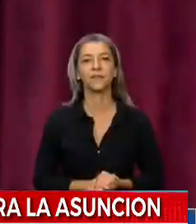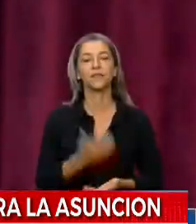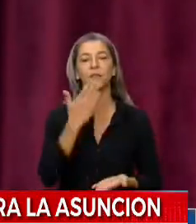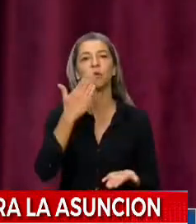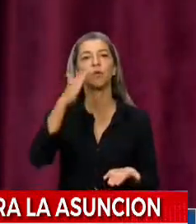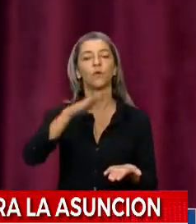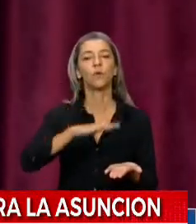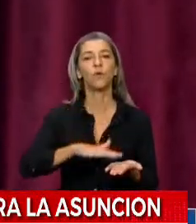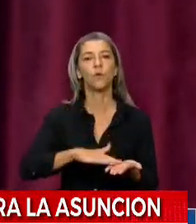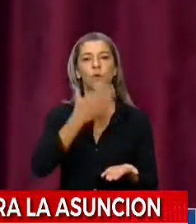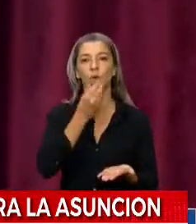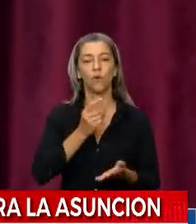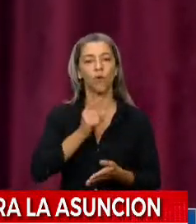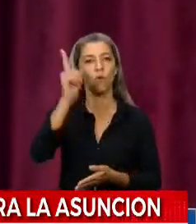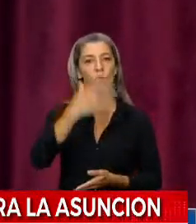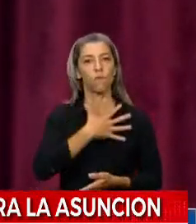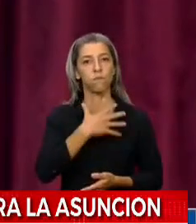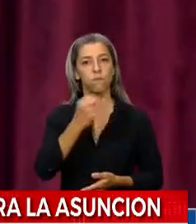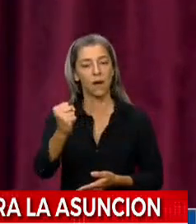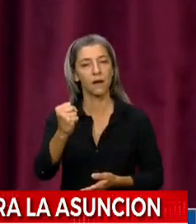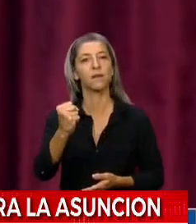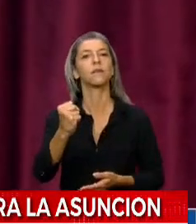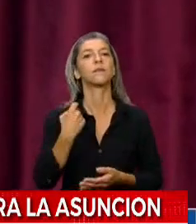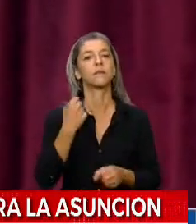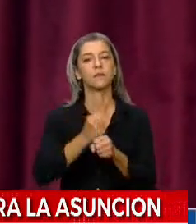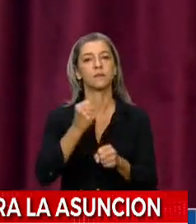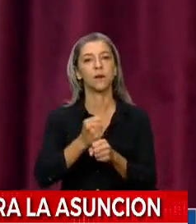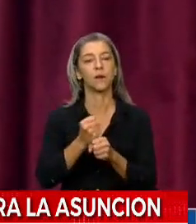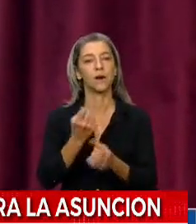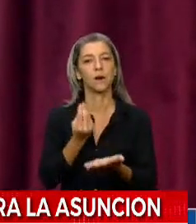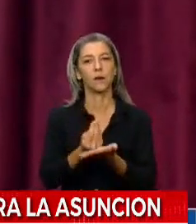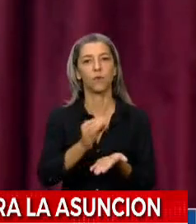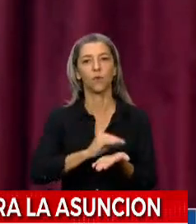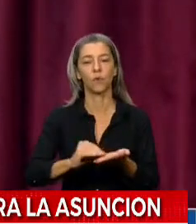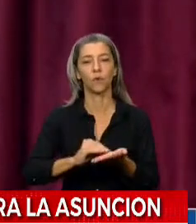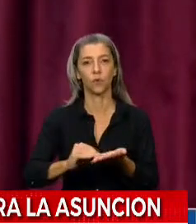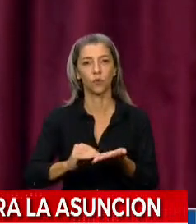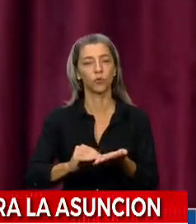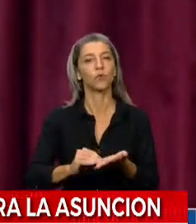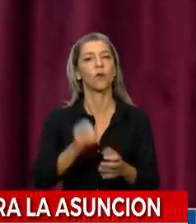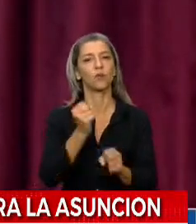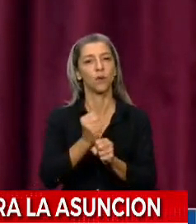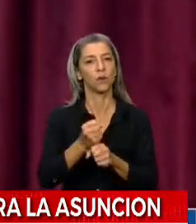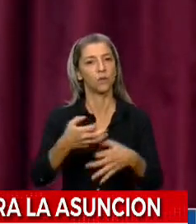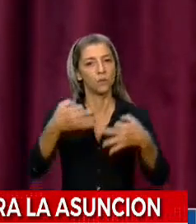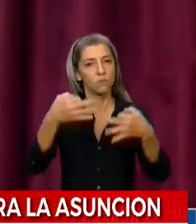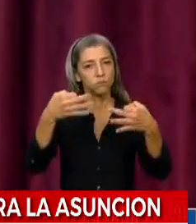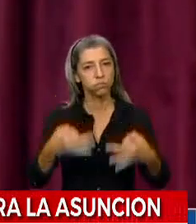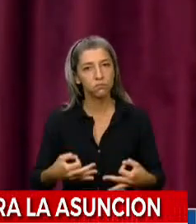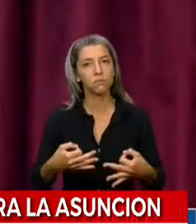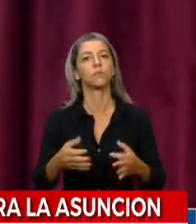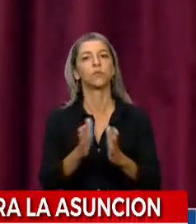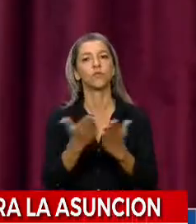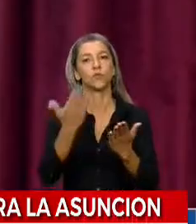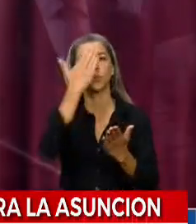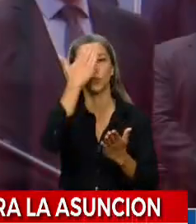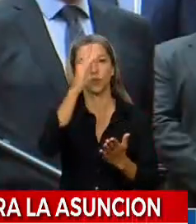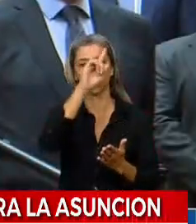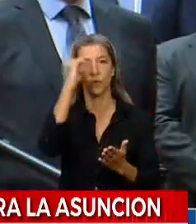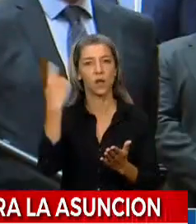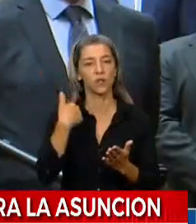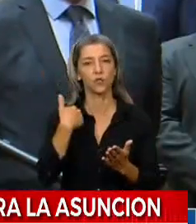Jurás por Dios y la patria desempeñar fielmente el cargo de diputadas y diputados y obrar en todo de conformidad con lo que prescribe la Constitución